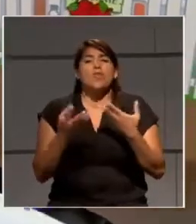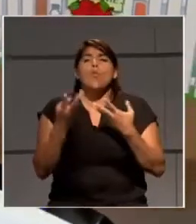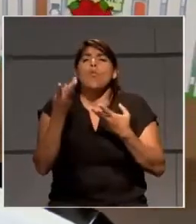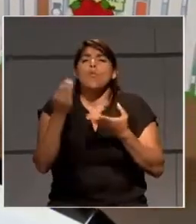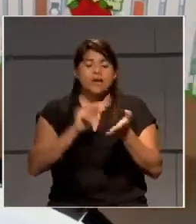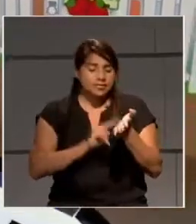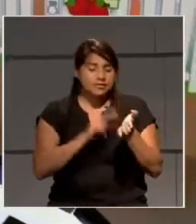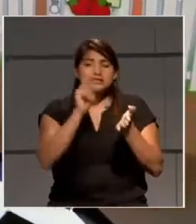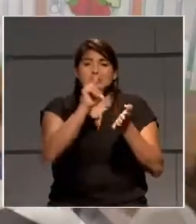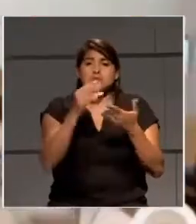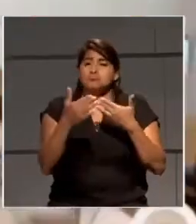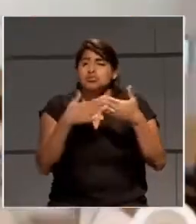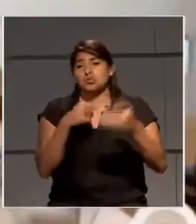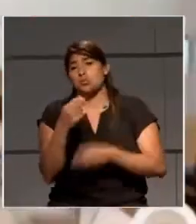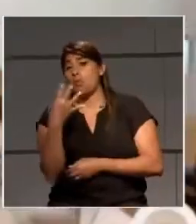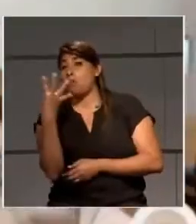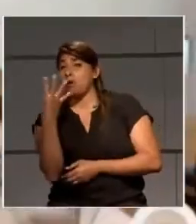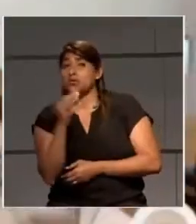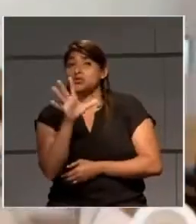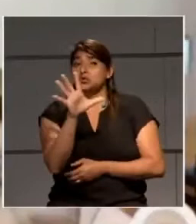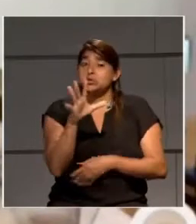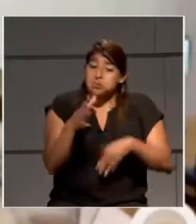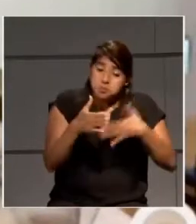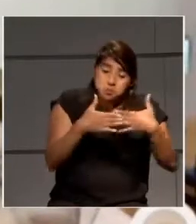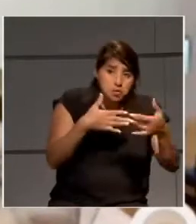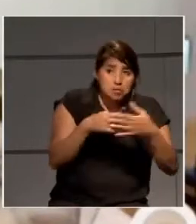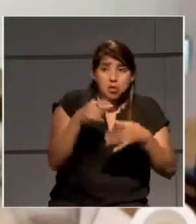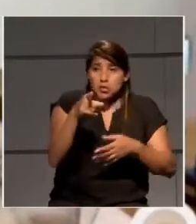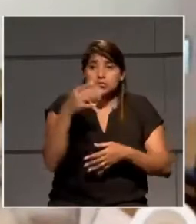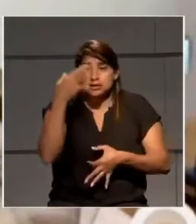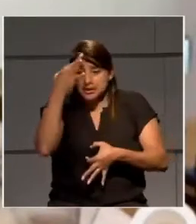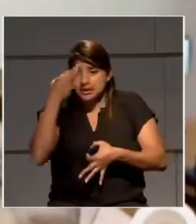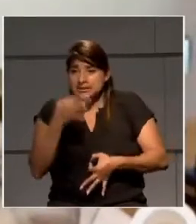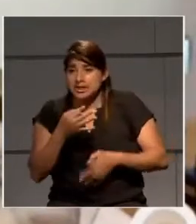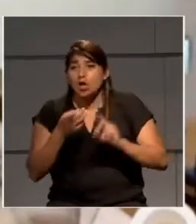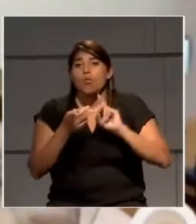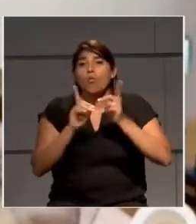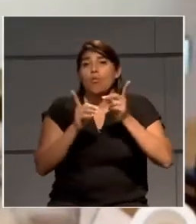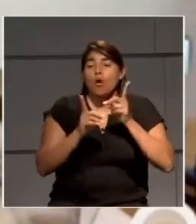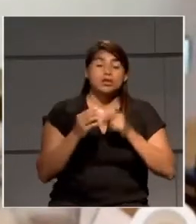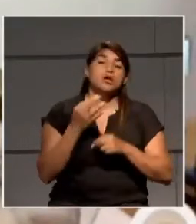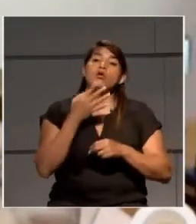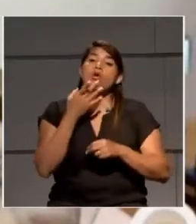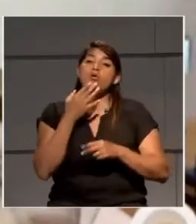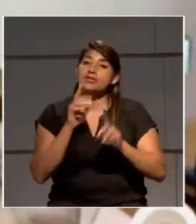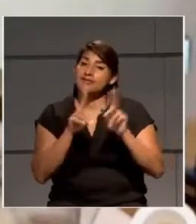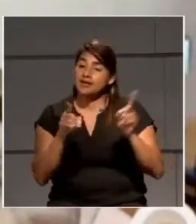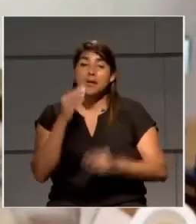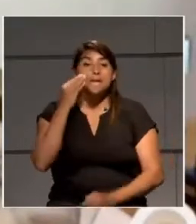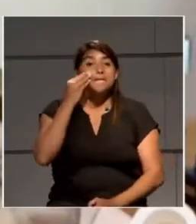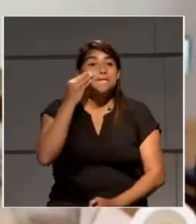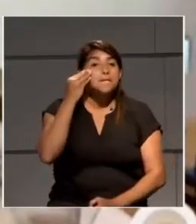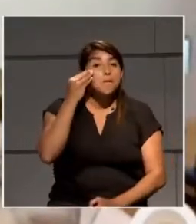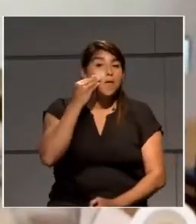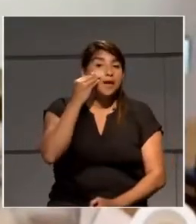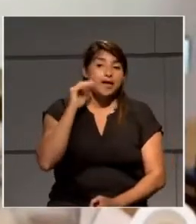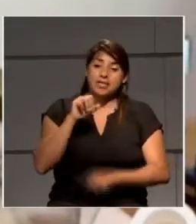cuatro, cinco, por ahí. Ahí vamos, lindo. Bueno, llevo tres. Uh-huh. Voy a poner esta otra morada también. ¡Qué chiva!